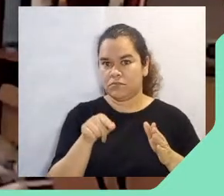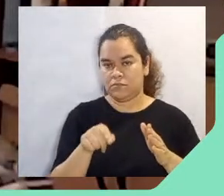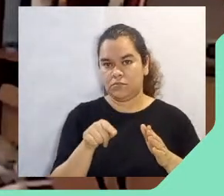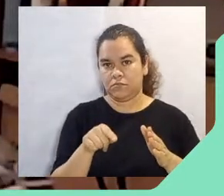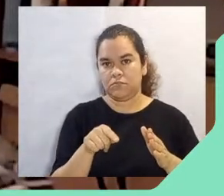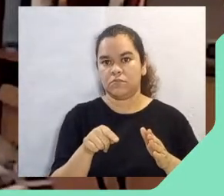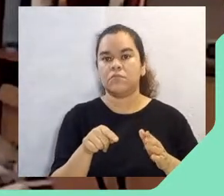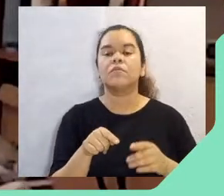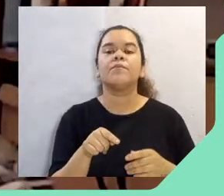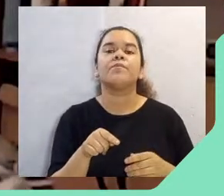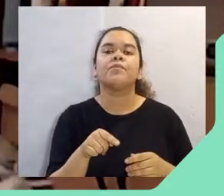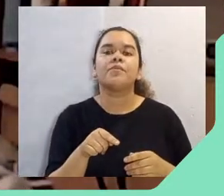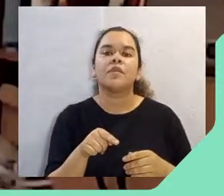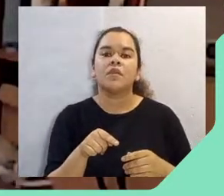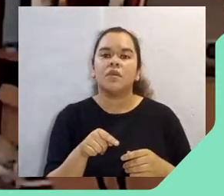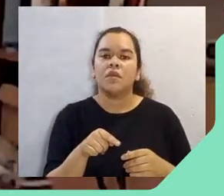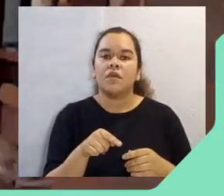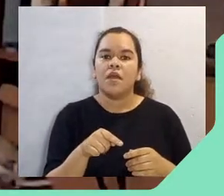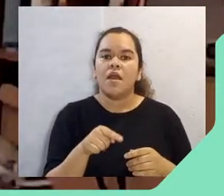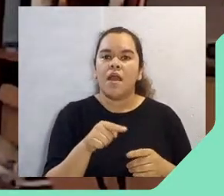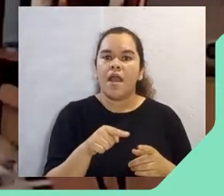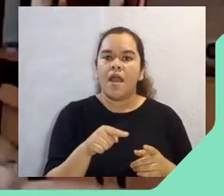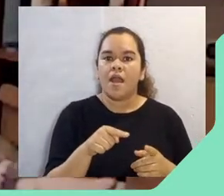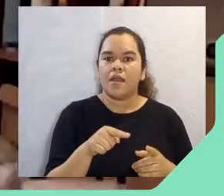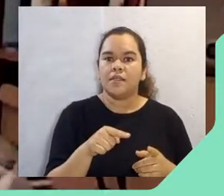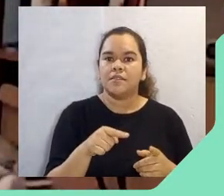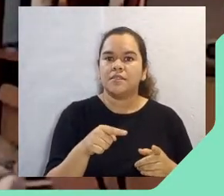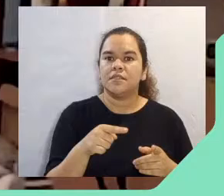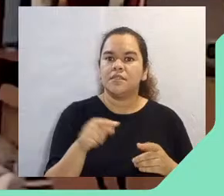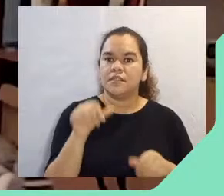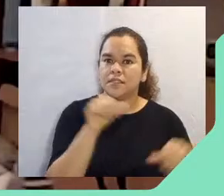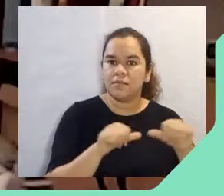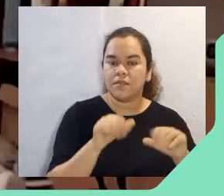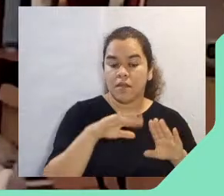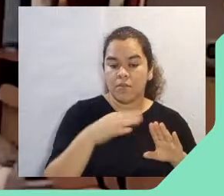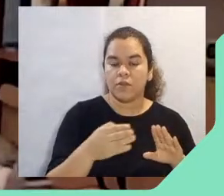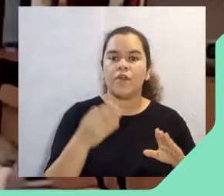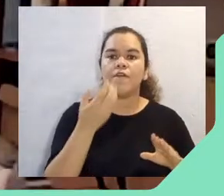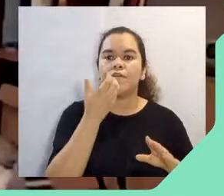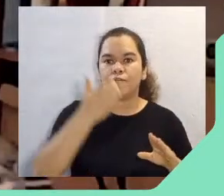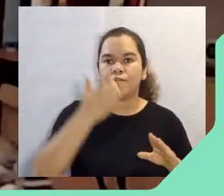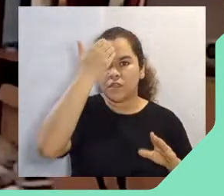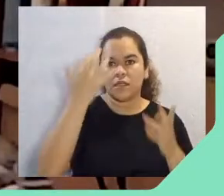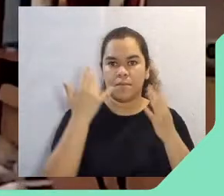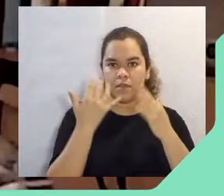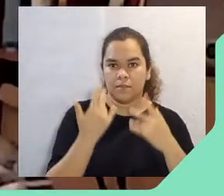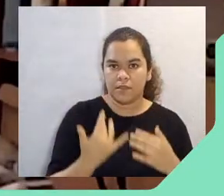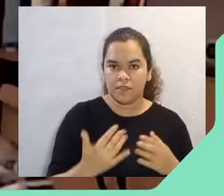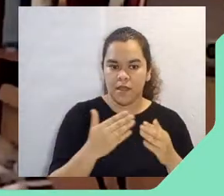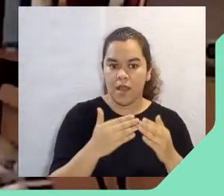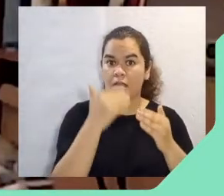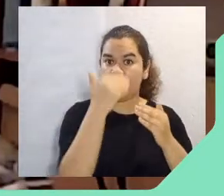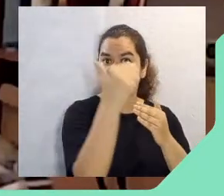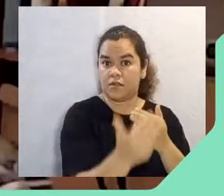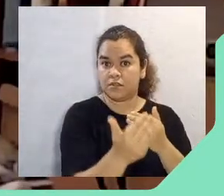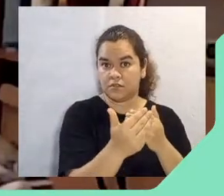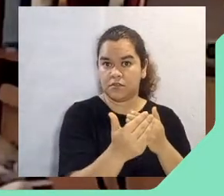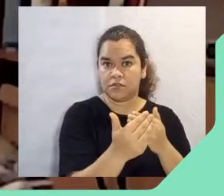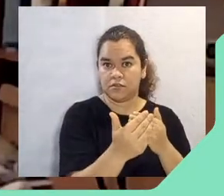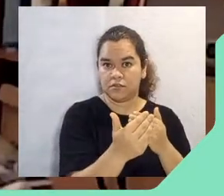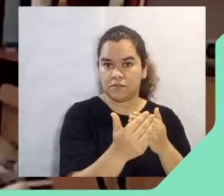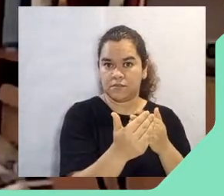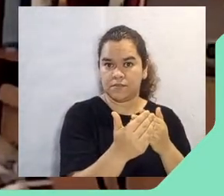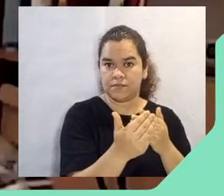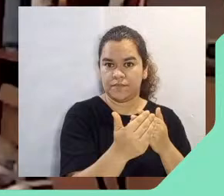de química. En el que se encuentra detrás está el módulo de física y el de matemática, y el